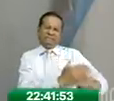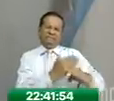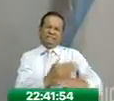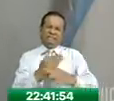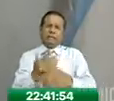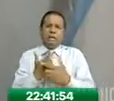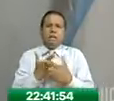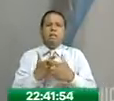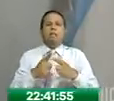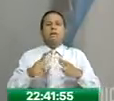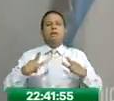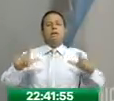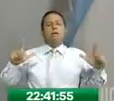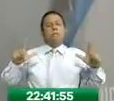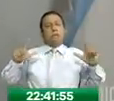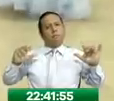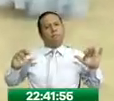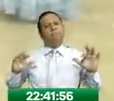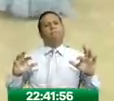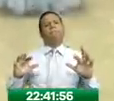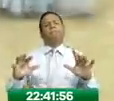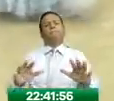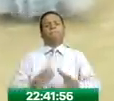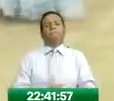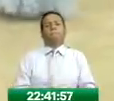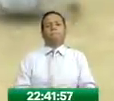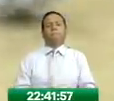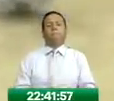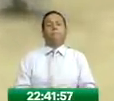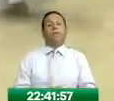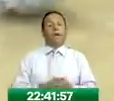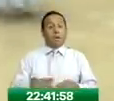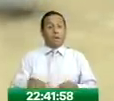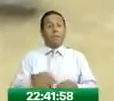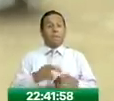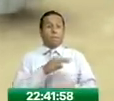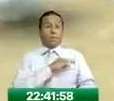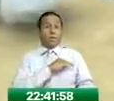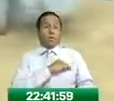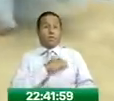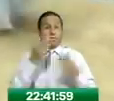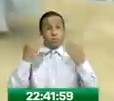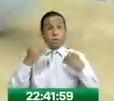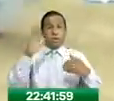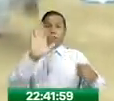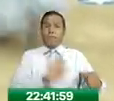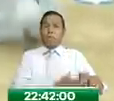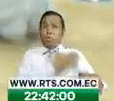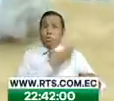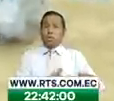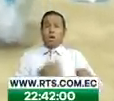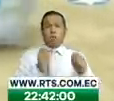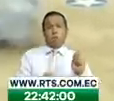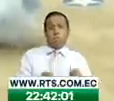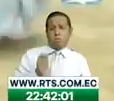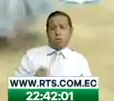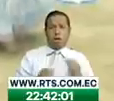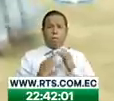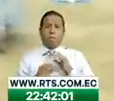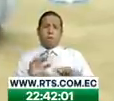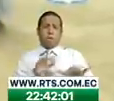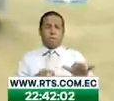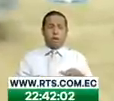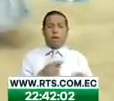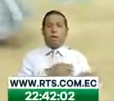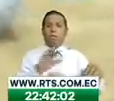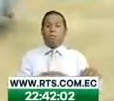orgullosos de haberla defendido. Al son de la banda de música del municipio de Guayaquil, este grupo de danza demostraron sus